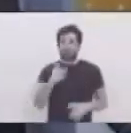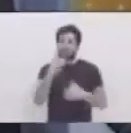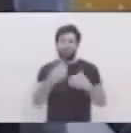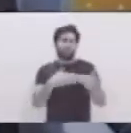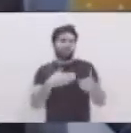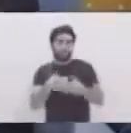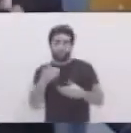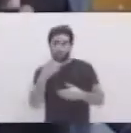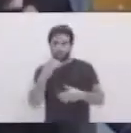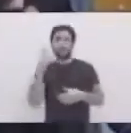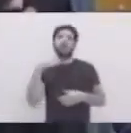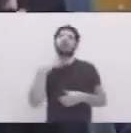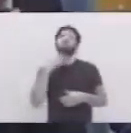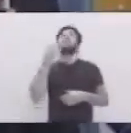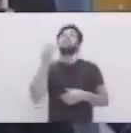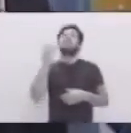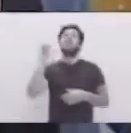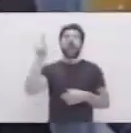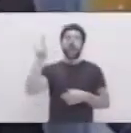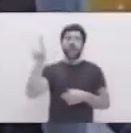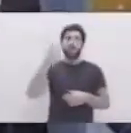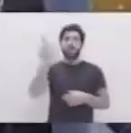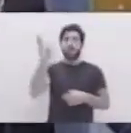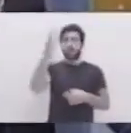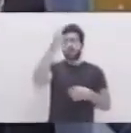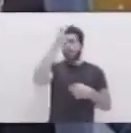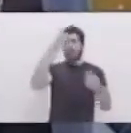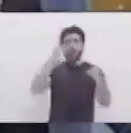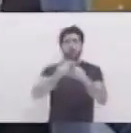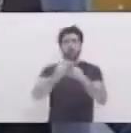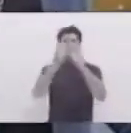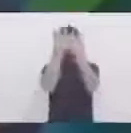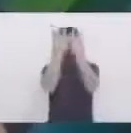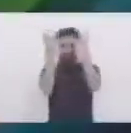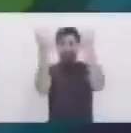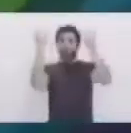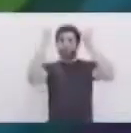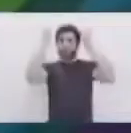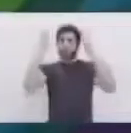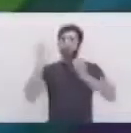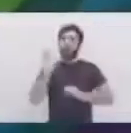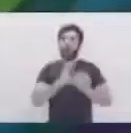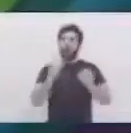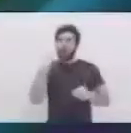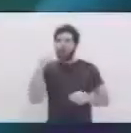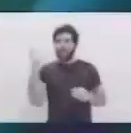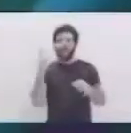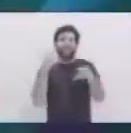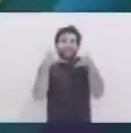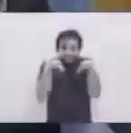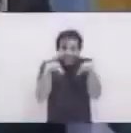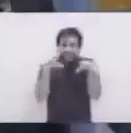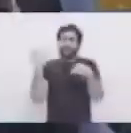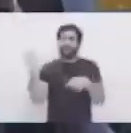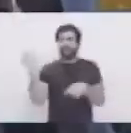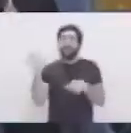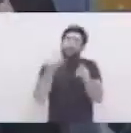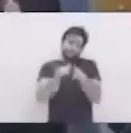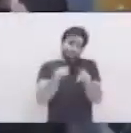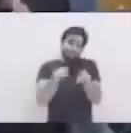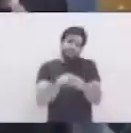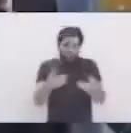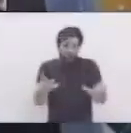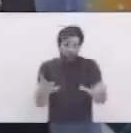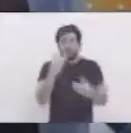la jirafa, la corona que mostró Claudia al inicio o incluso un monstruito. Así es, chicos, así que